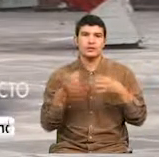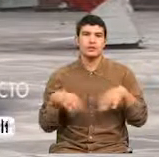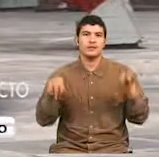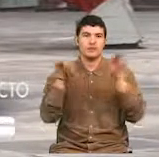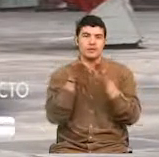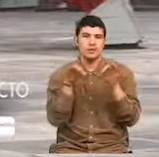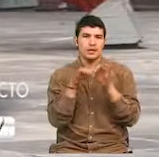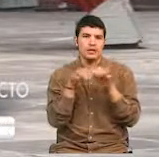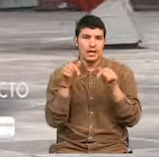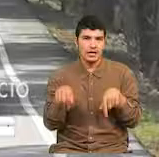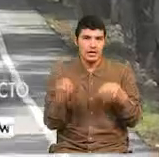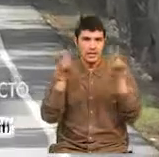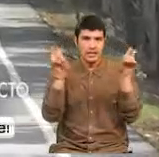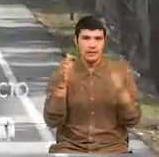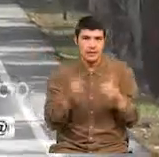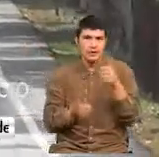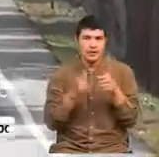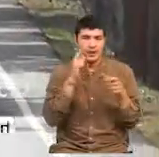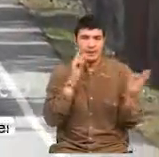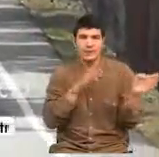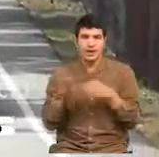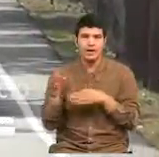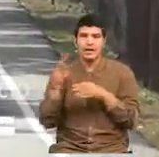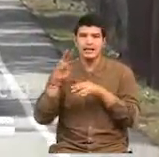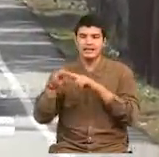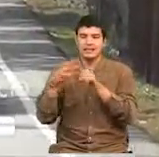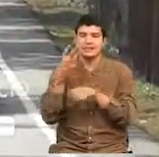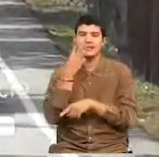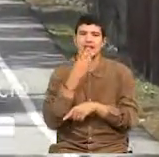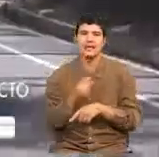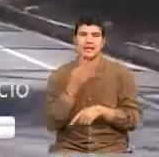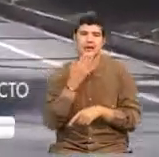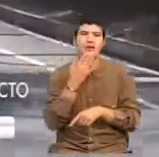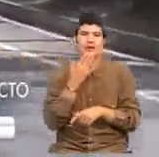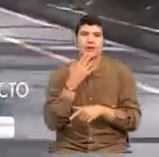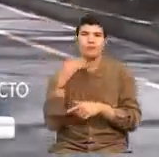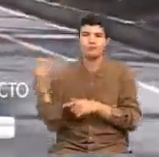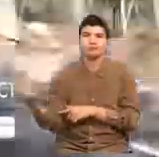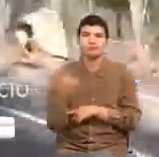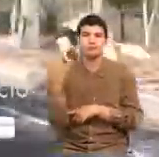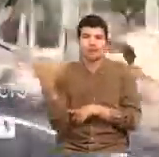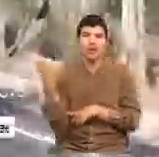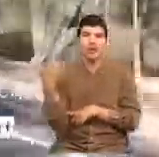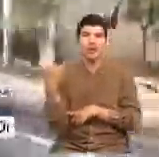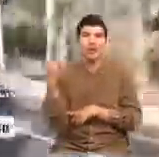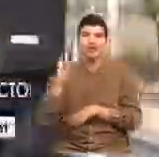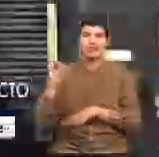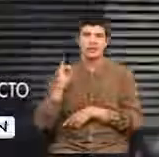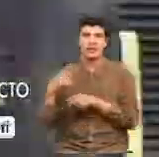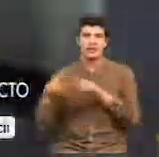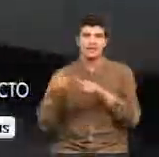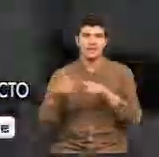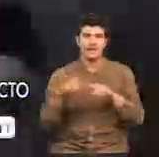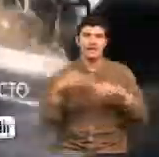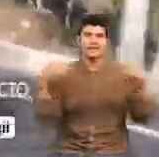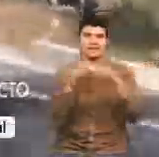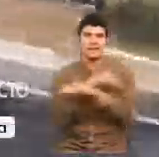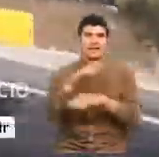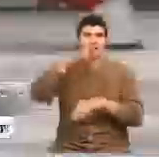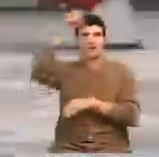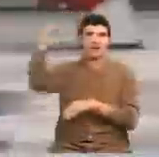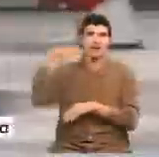en esta parte del país es el denominado Plan Tricolor, que es la presencia masiva de los soldados en las principales vías del Departamento del Norte de Santander para